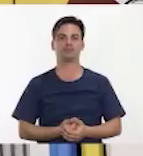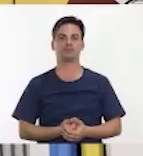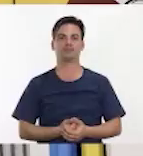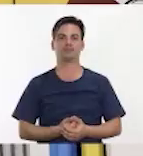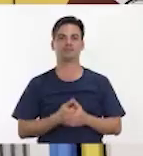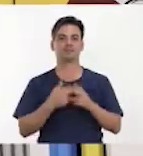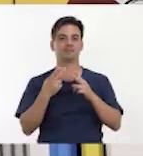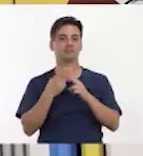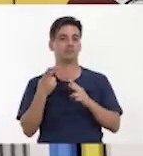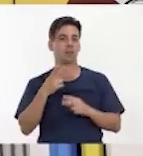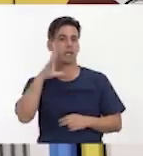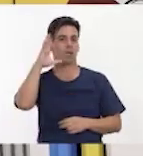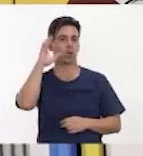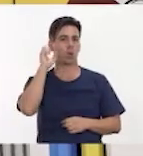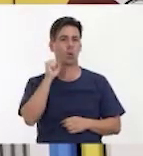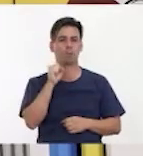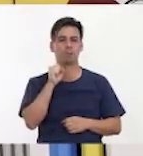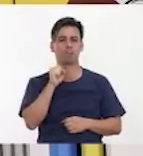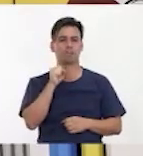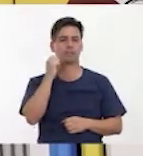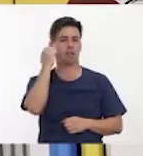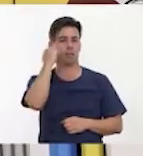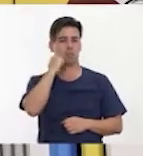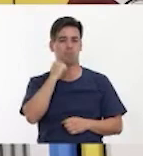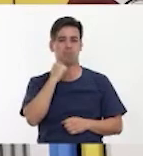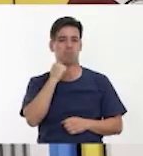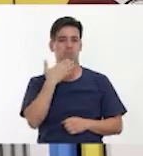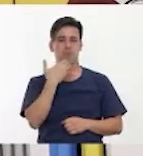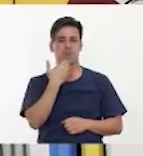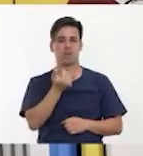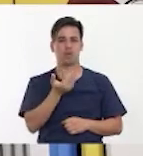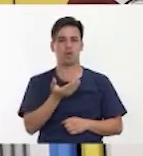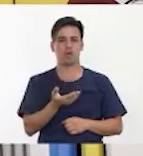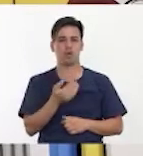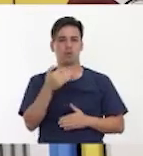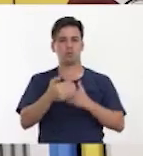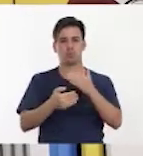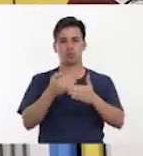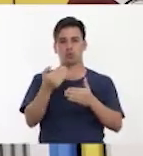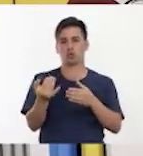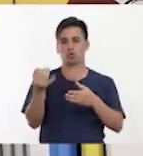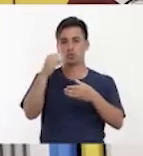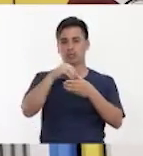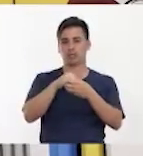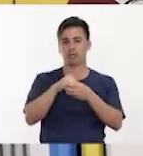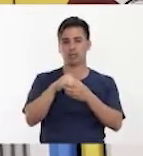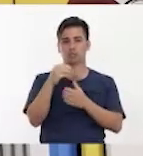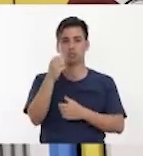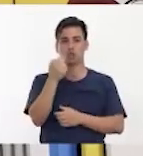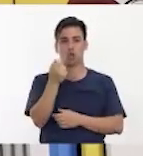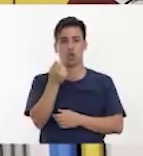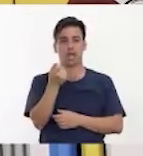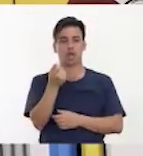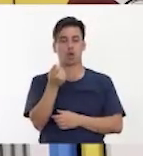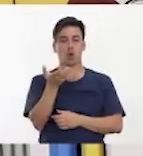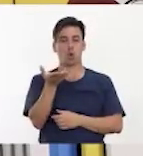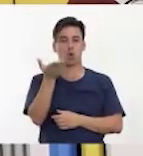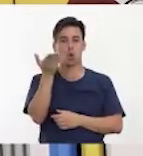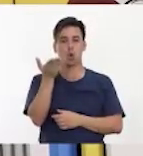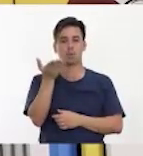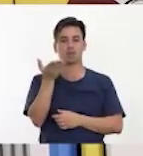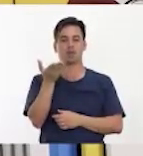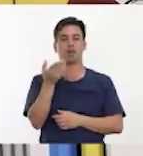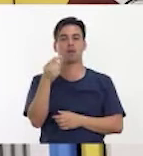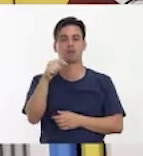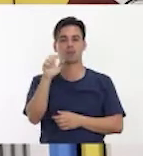Para entender de una manera más cabal el proceso de integración económica que se da en Europa en este